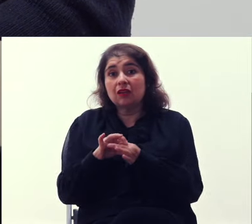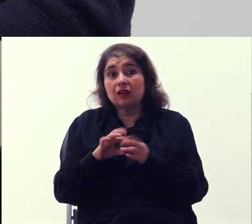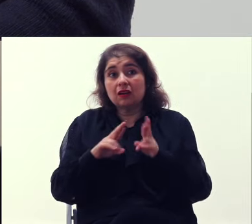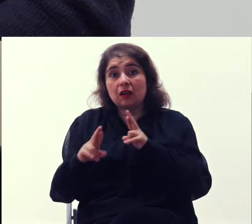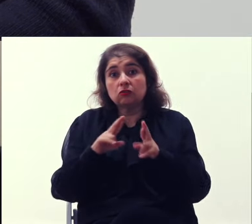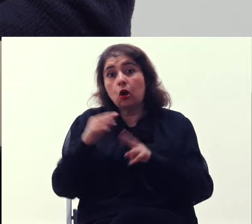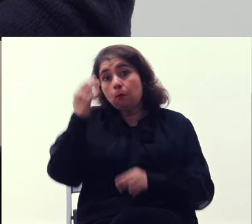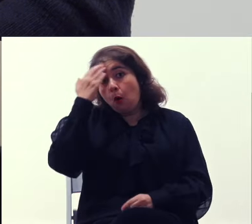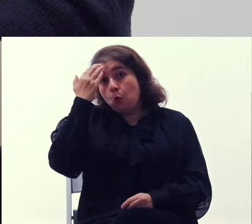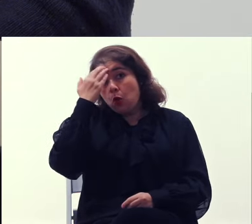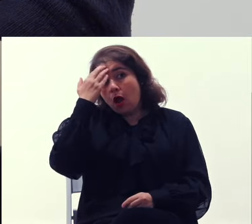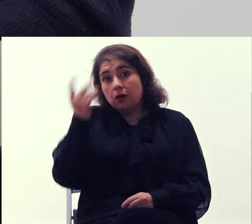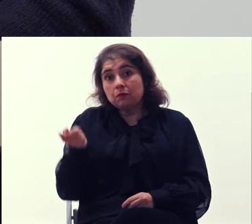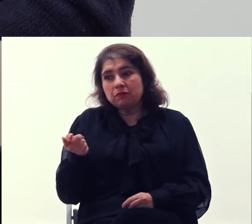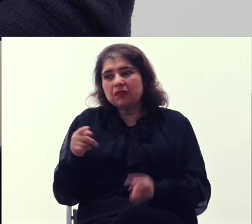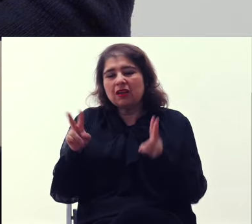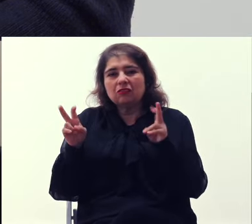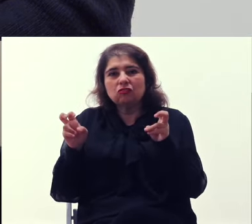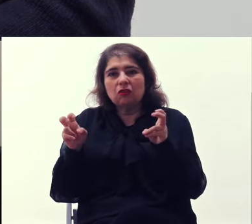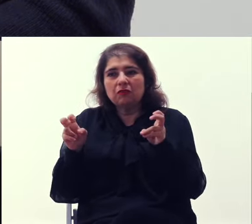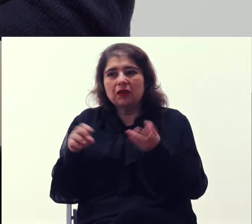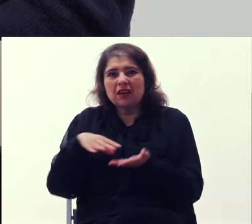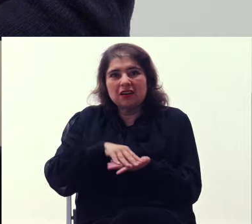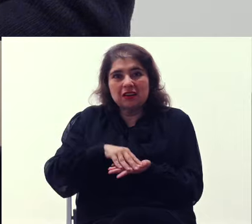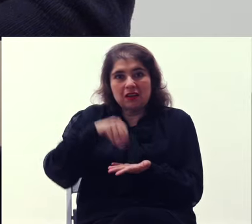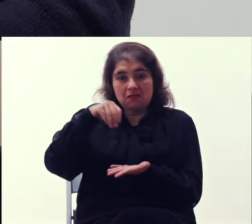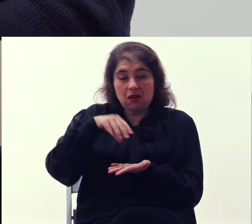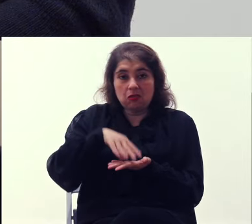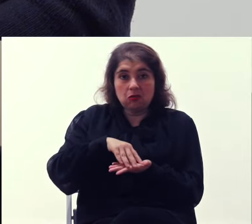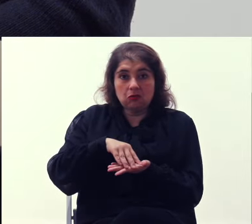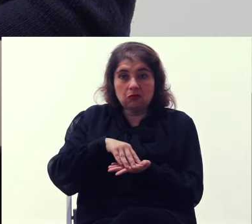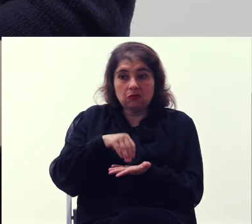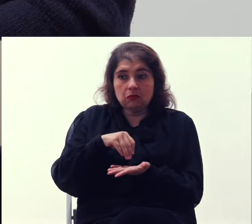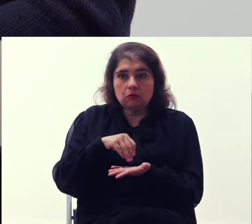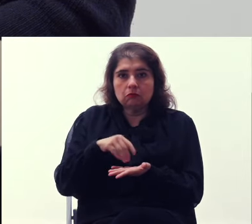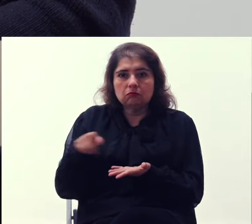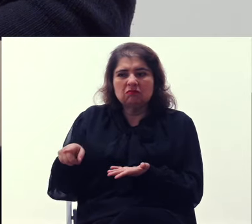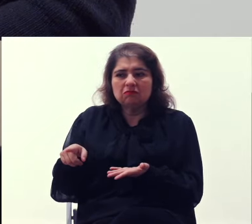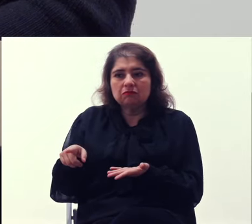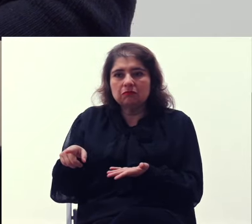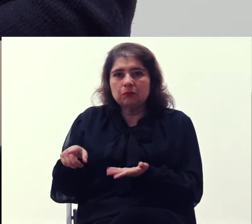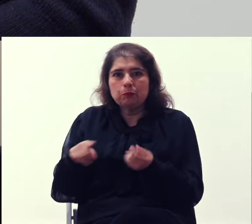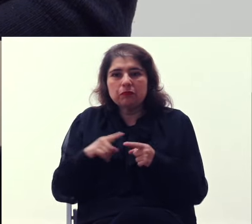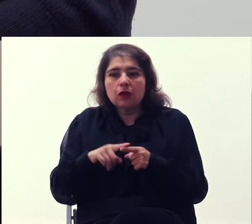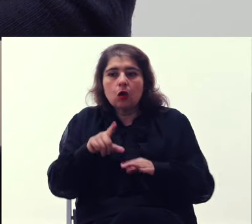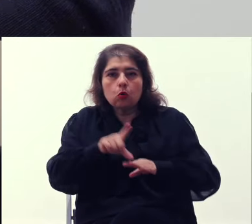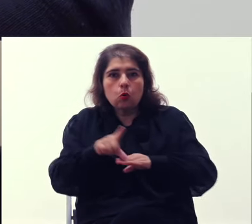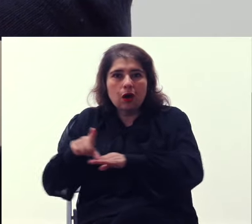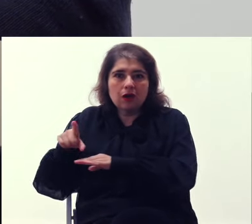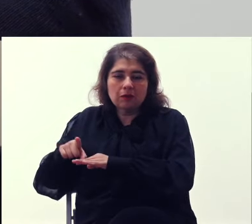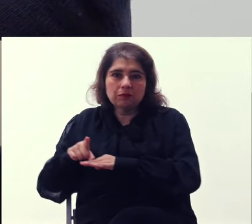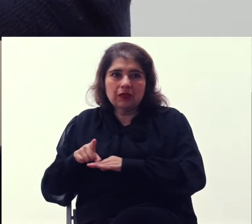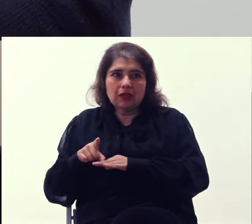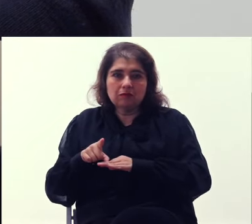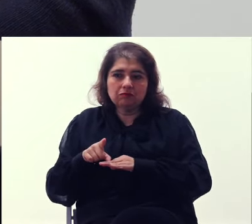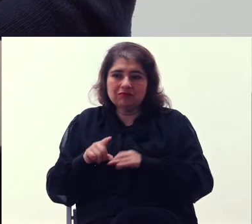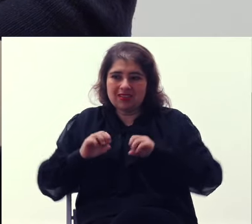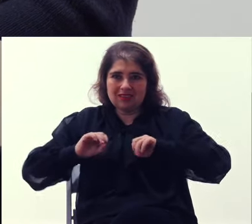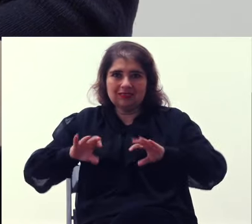También su relación con lo popular tiene que ver con esta práctica del grabado, de cómo llevarla también a